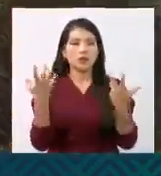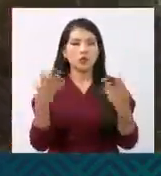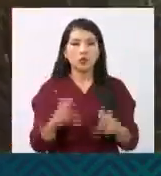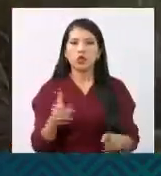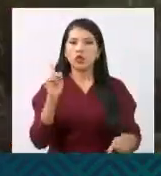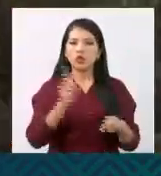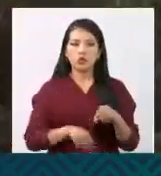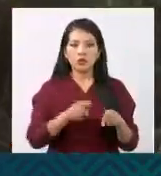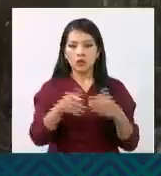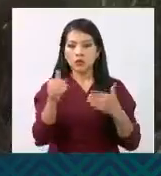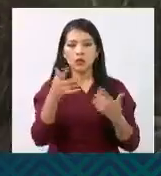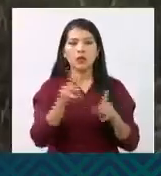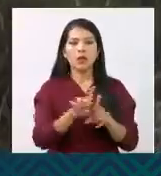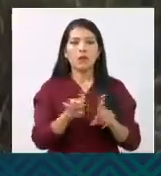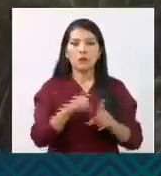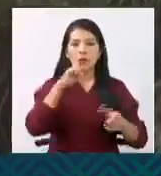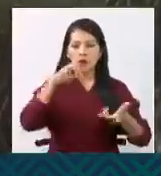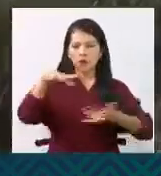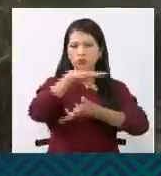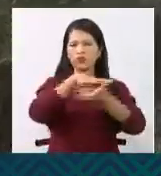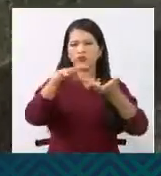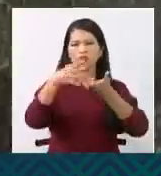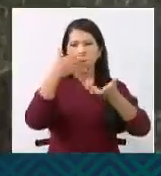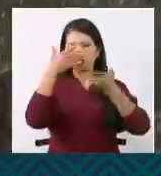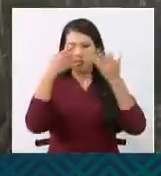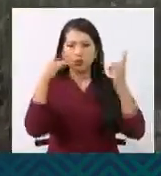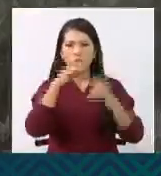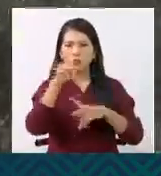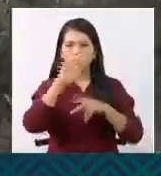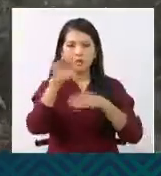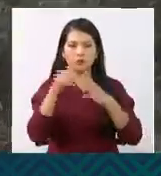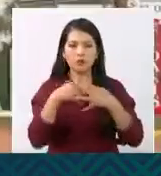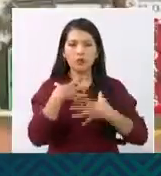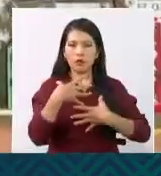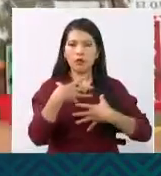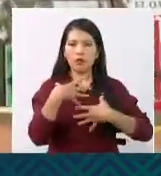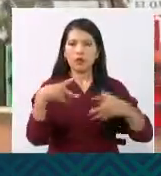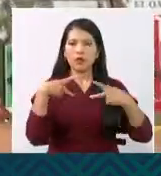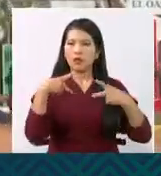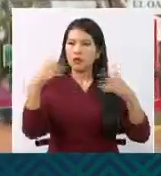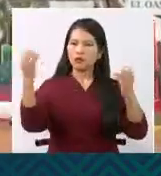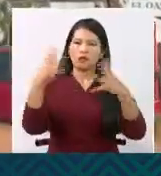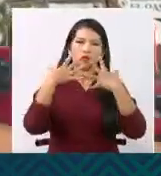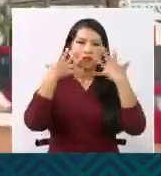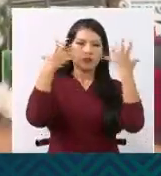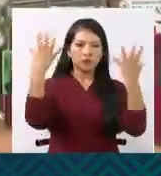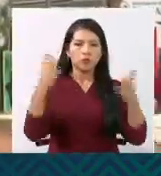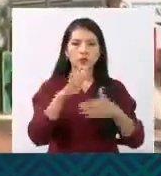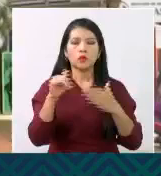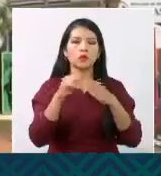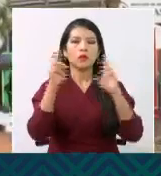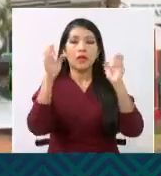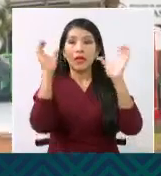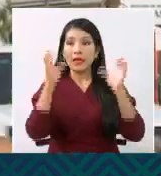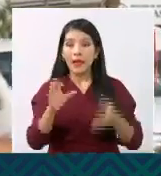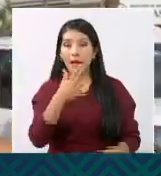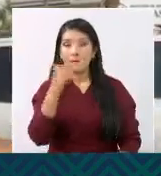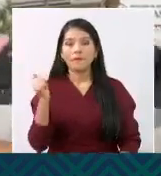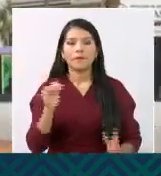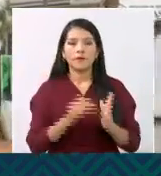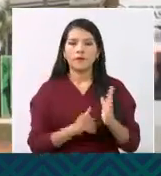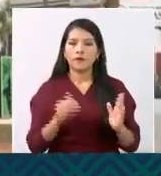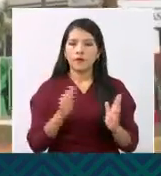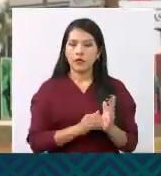el humo y porque está ya en riesgo la población cerca. Las condiciones meteorológicas todavía no son las óptimas para hacer